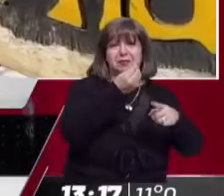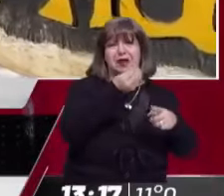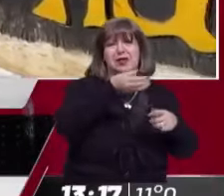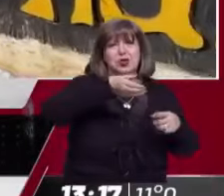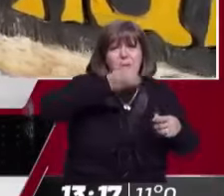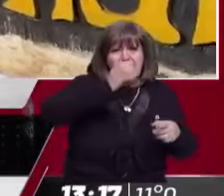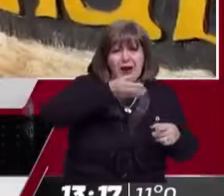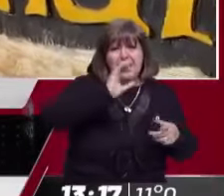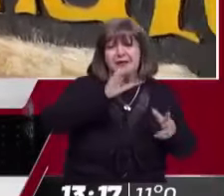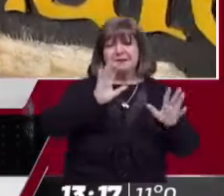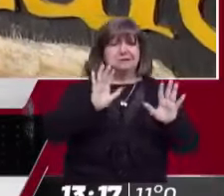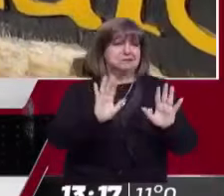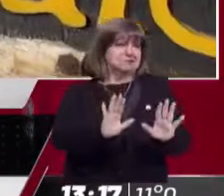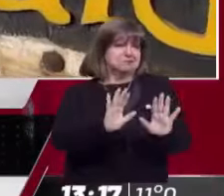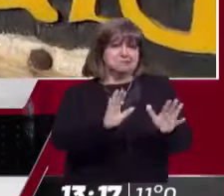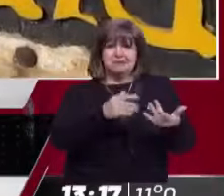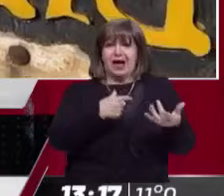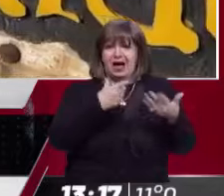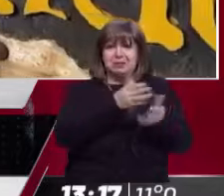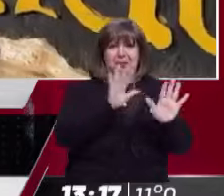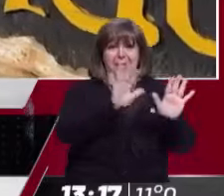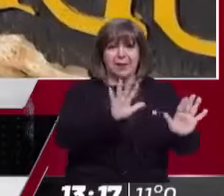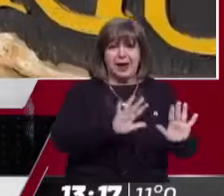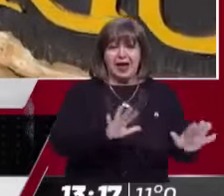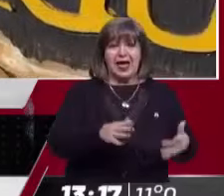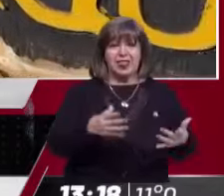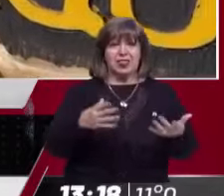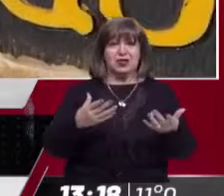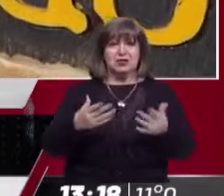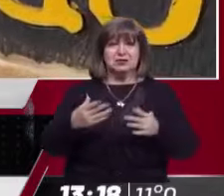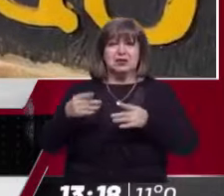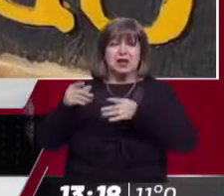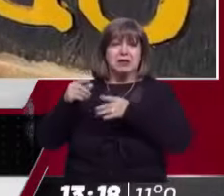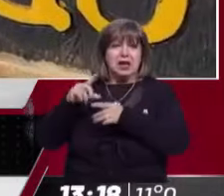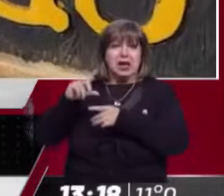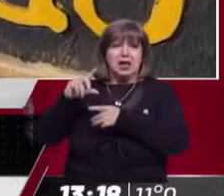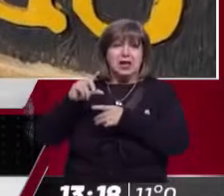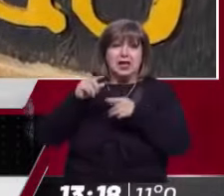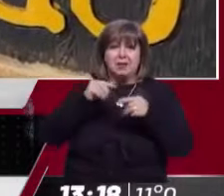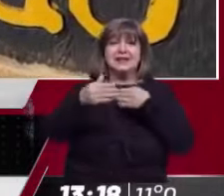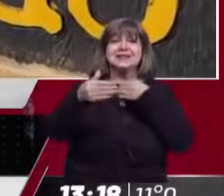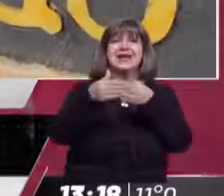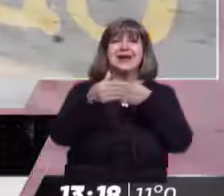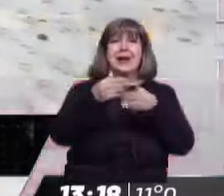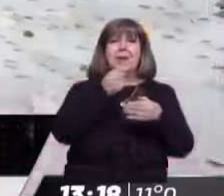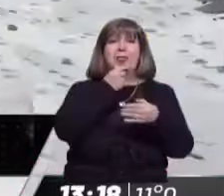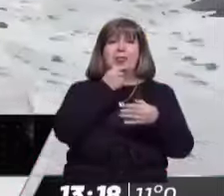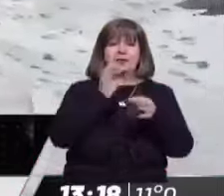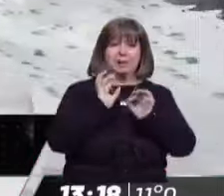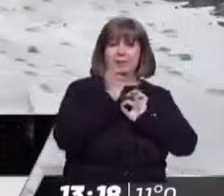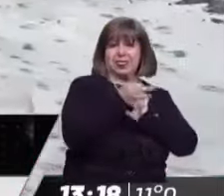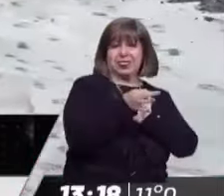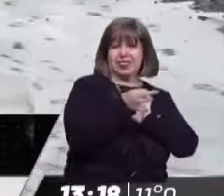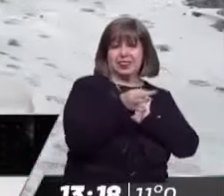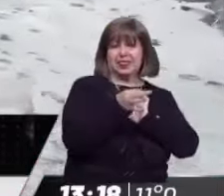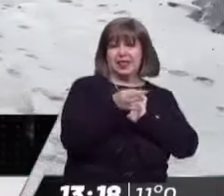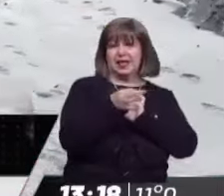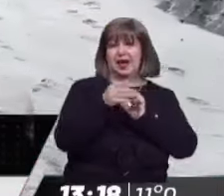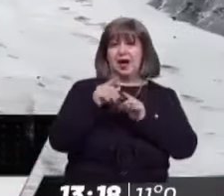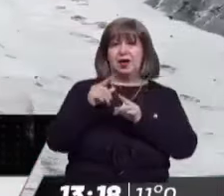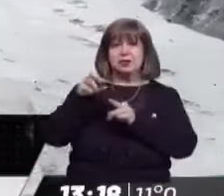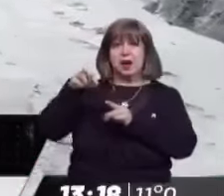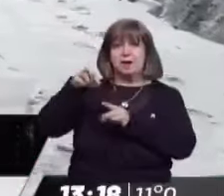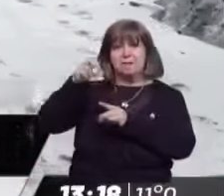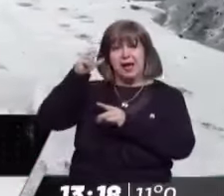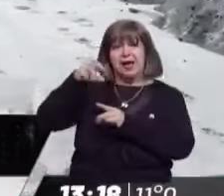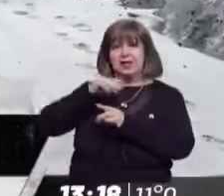un montón, ¿no? Buen laburo. Chicos, gracias. Nos quedamos con esto, subimos hasta acá arriba para mostrarles cómo está esto hoy, la posibilidad de